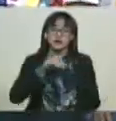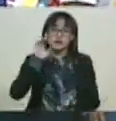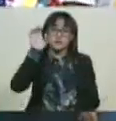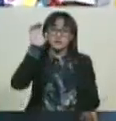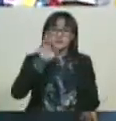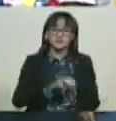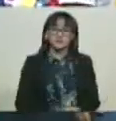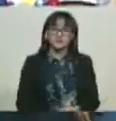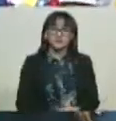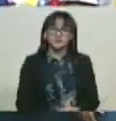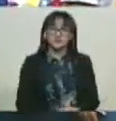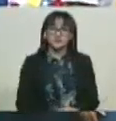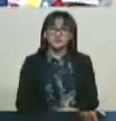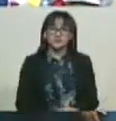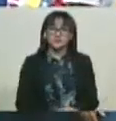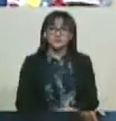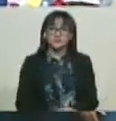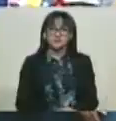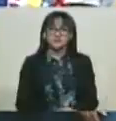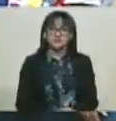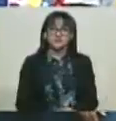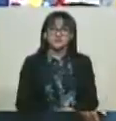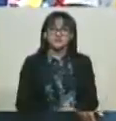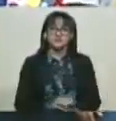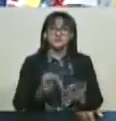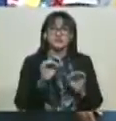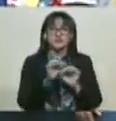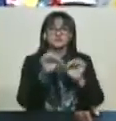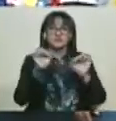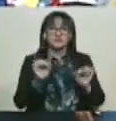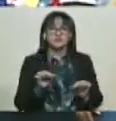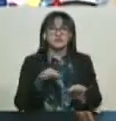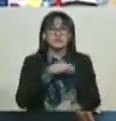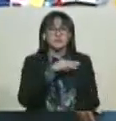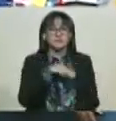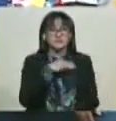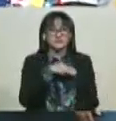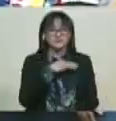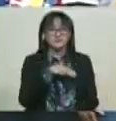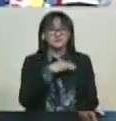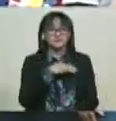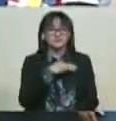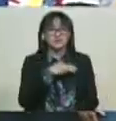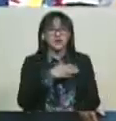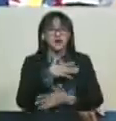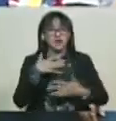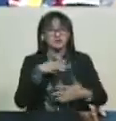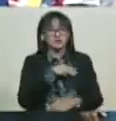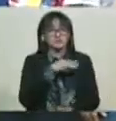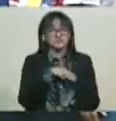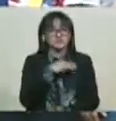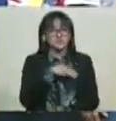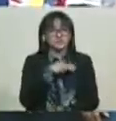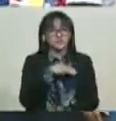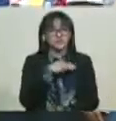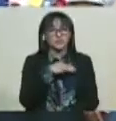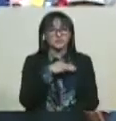patria para consolidar el sistema de las misiones y grandes misiones